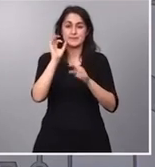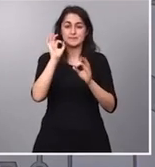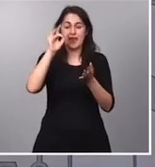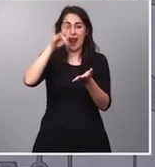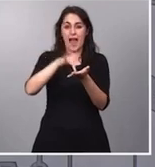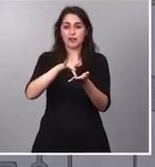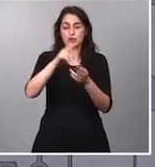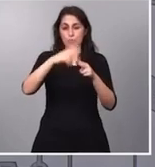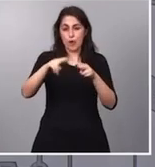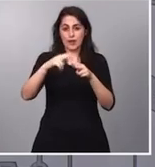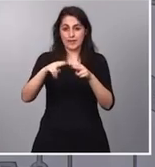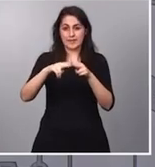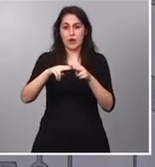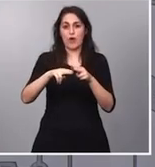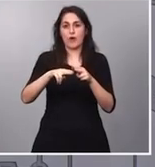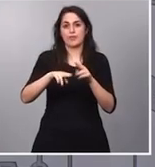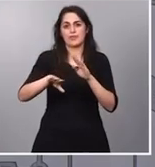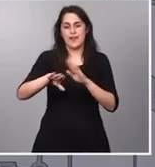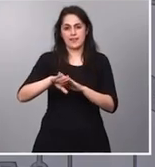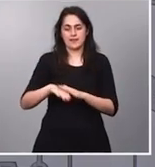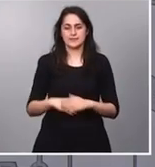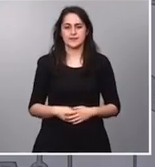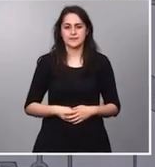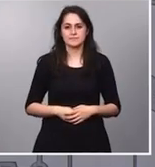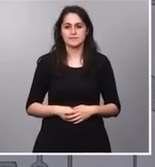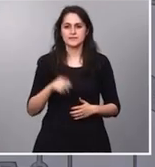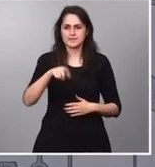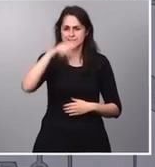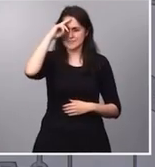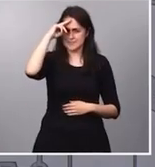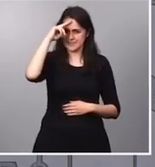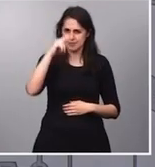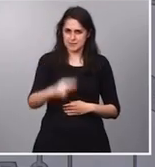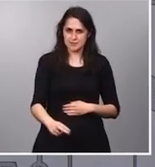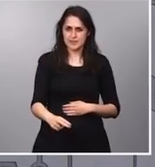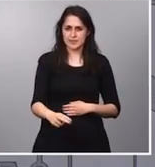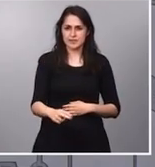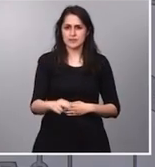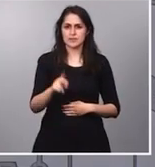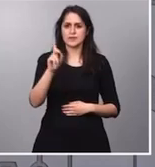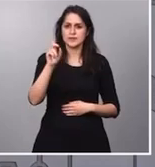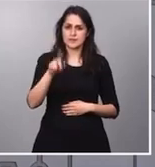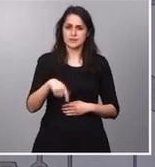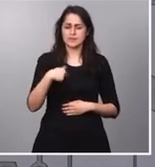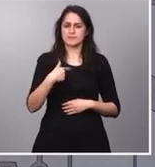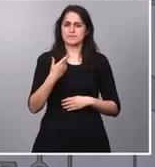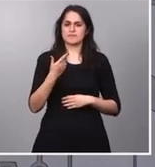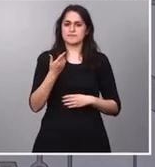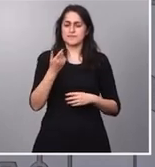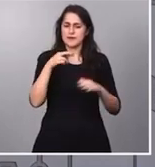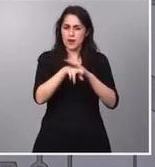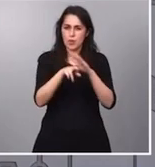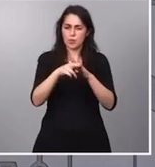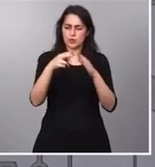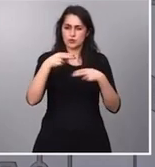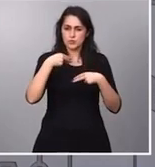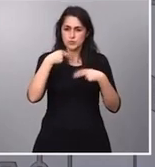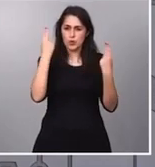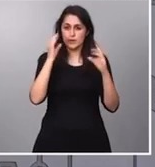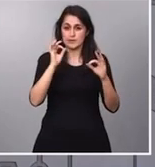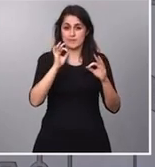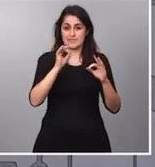derecha se le ha tratado Con todo el respeto y la deferencia de vida y se han puesto a su disposición los recursos públicos del